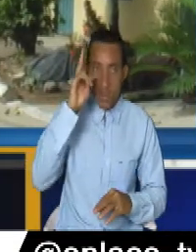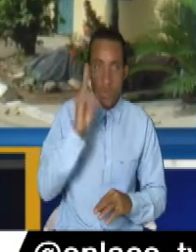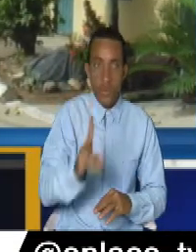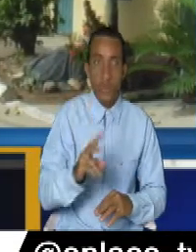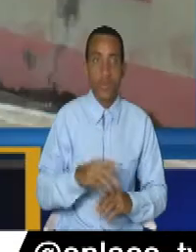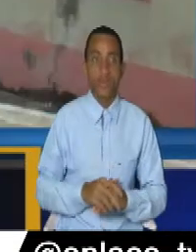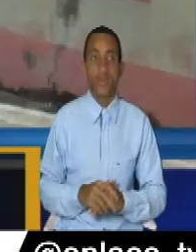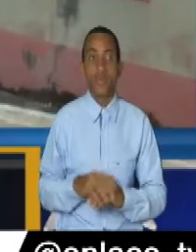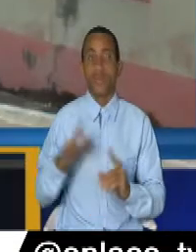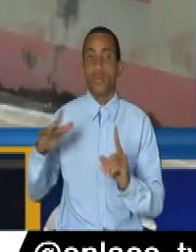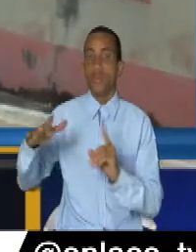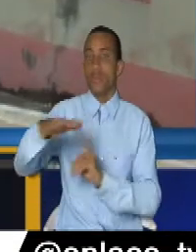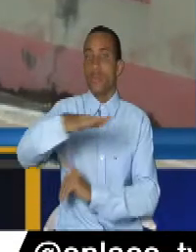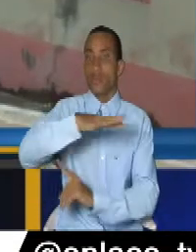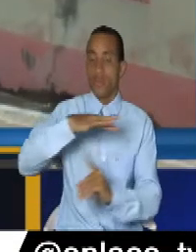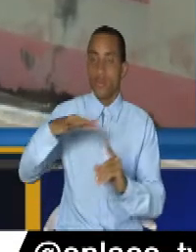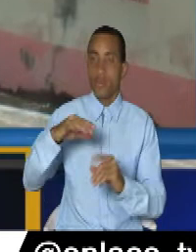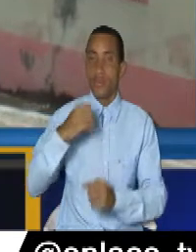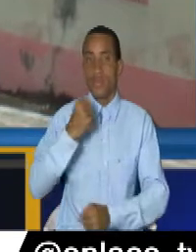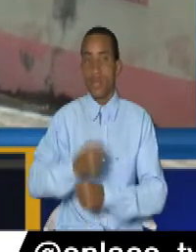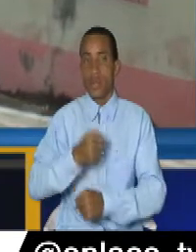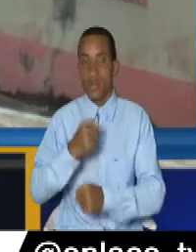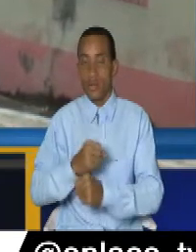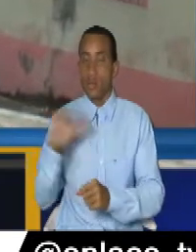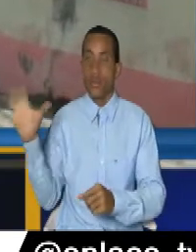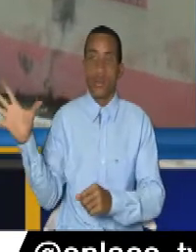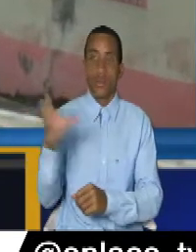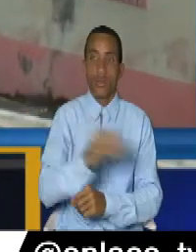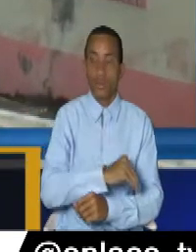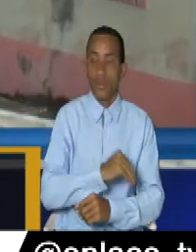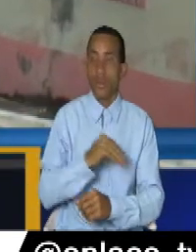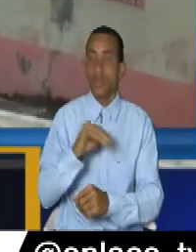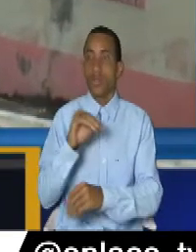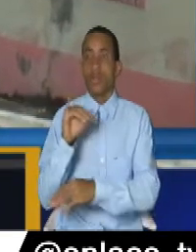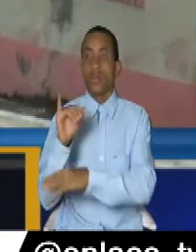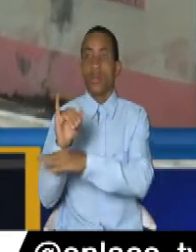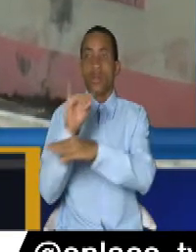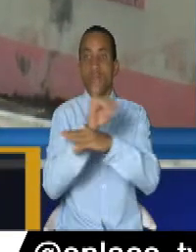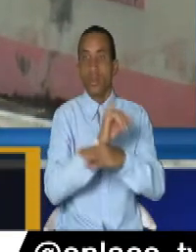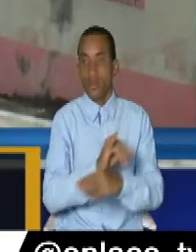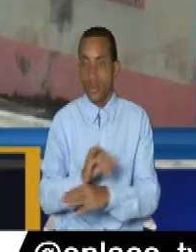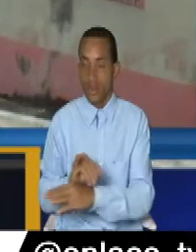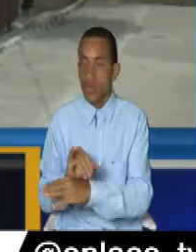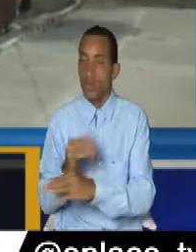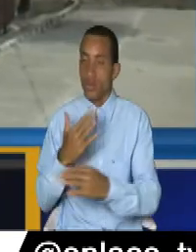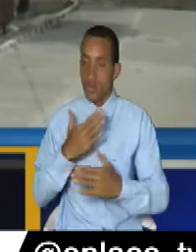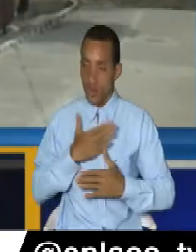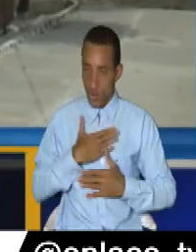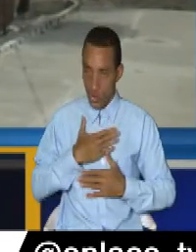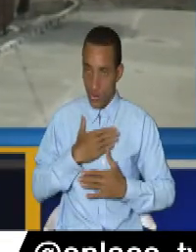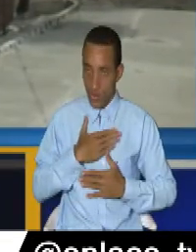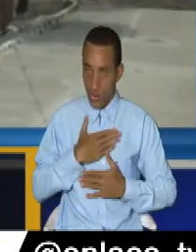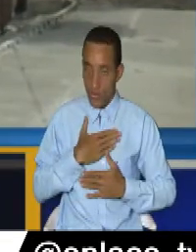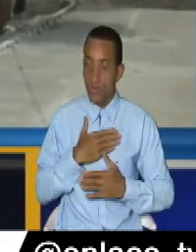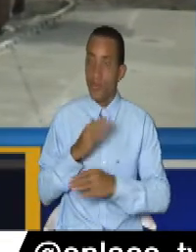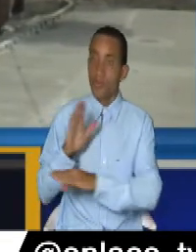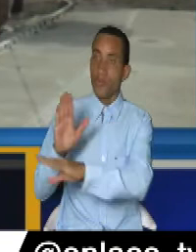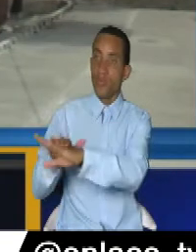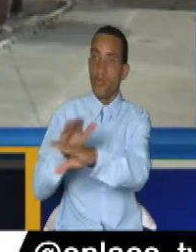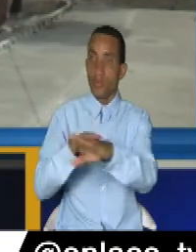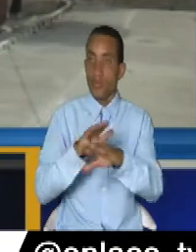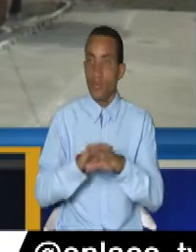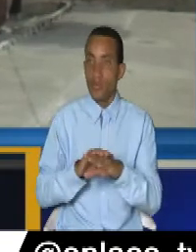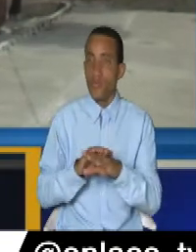las situaciones y el trabajo de todas las instituciones, pero sí yo haría un llamado a